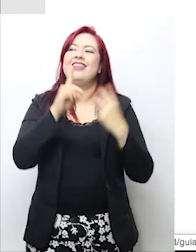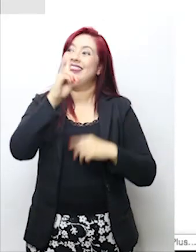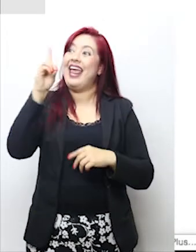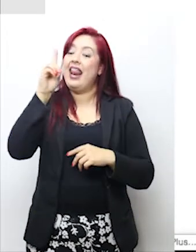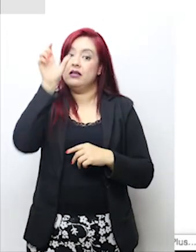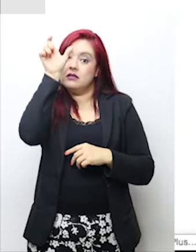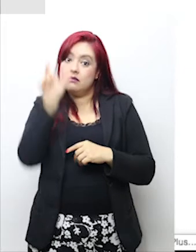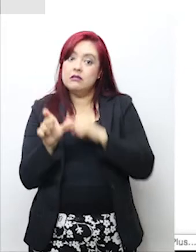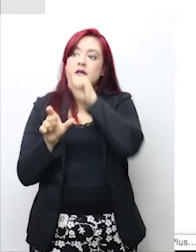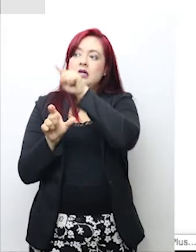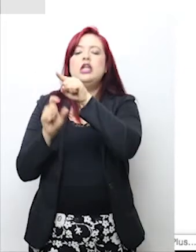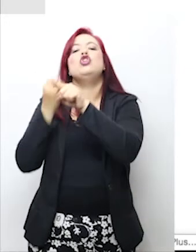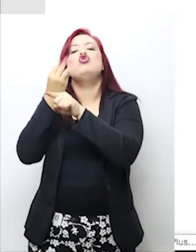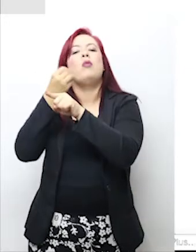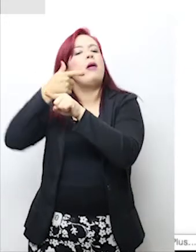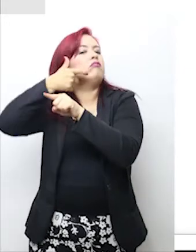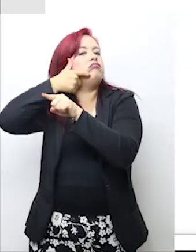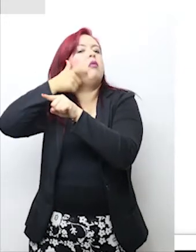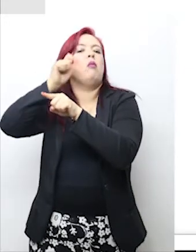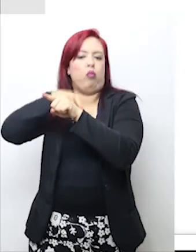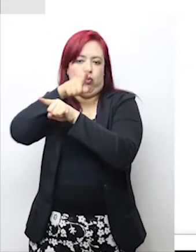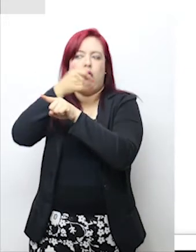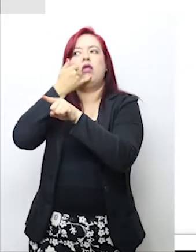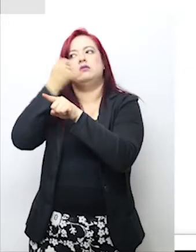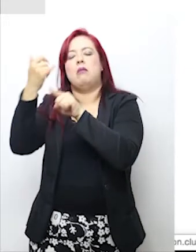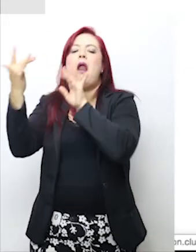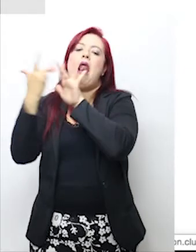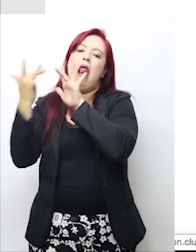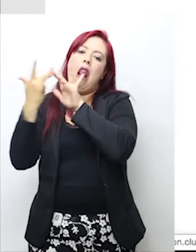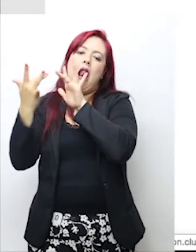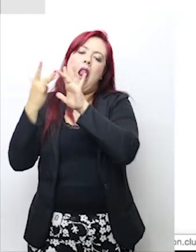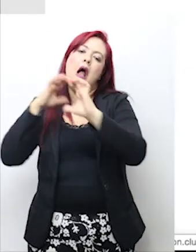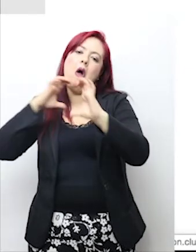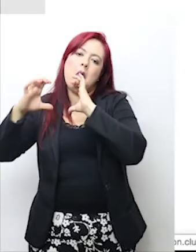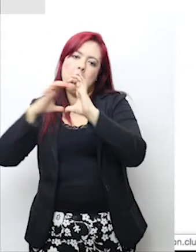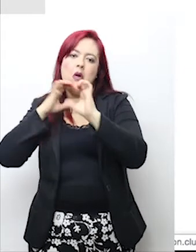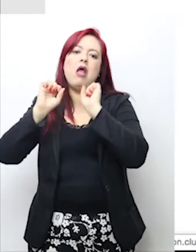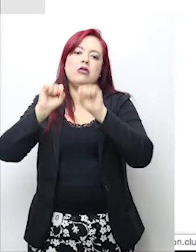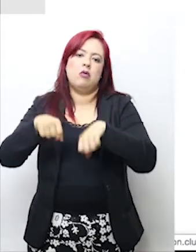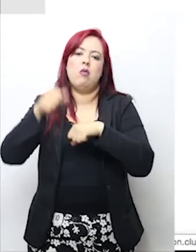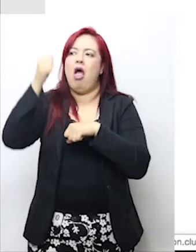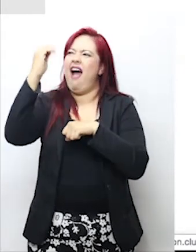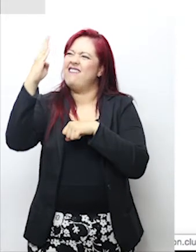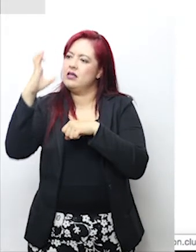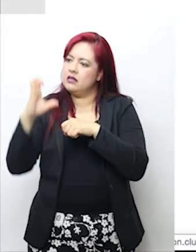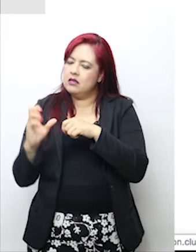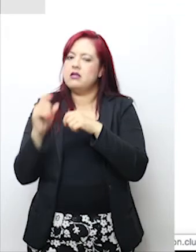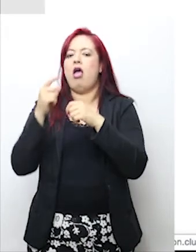encontrarás la guía telefónica, la cual está organizada en orden alfabético.